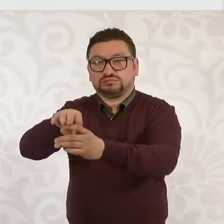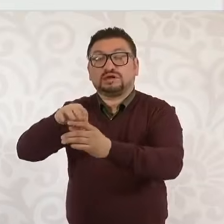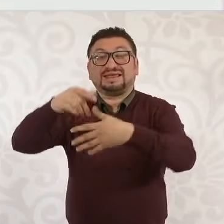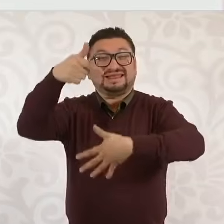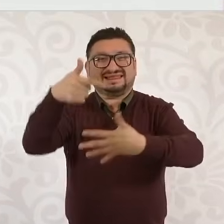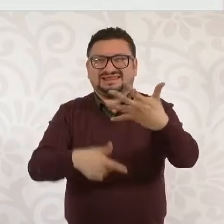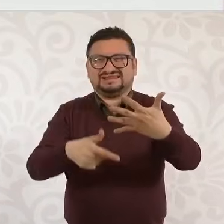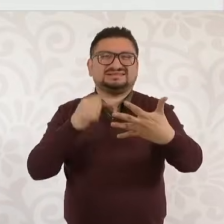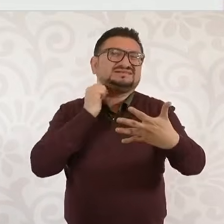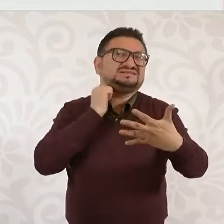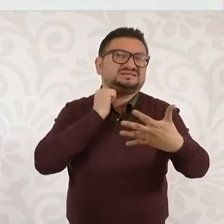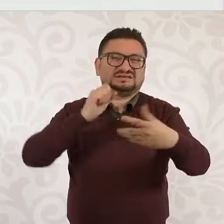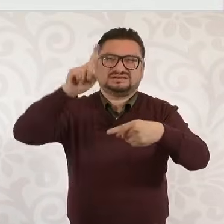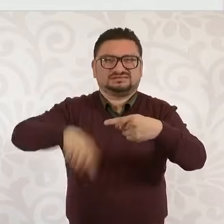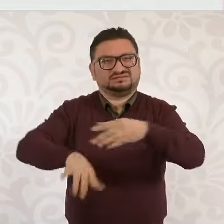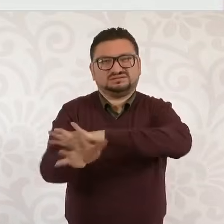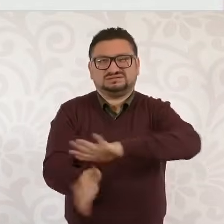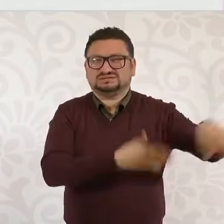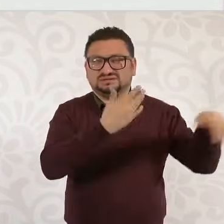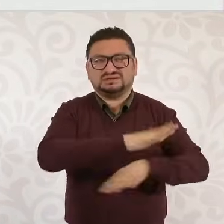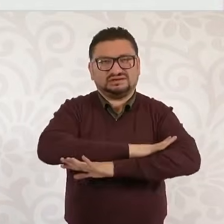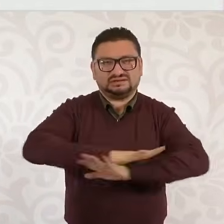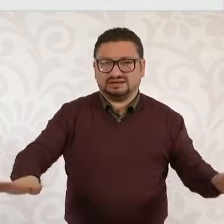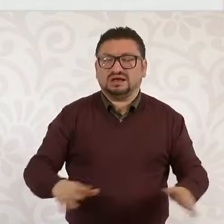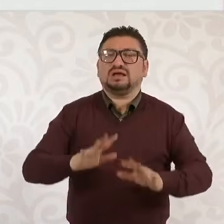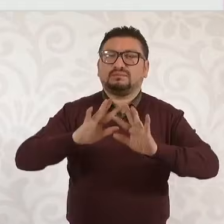listas en el Senado y que